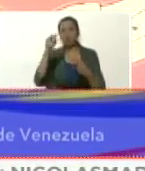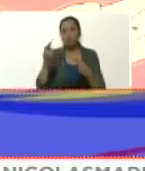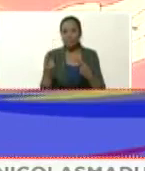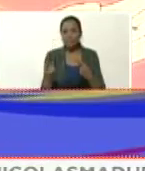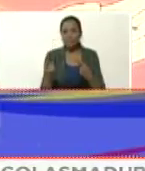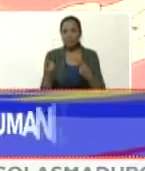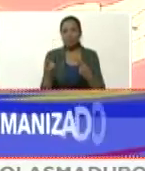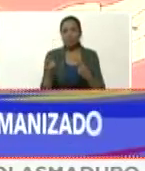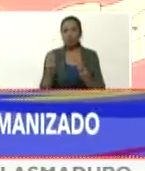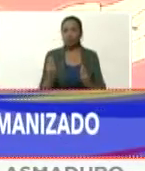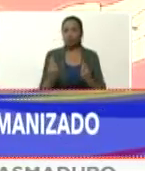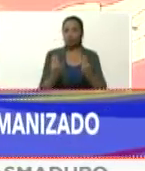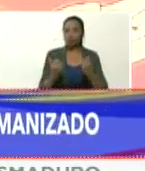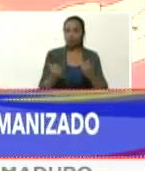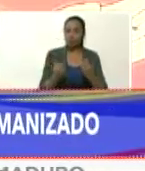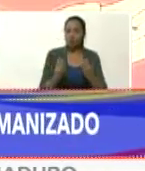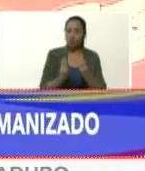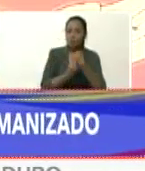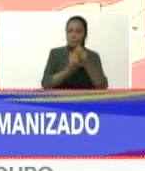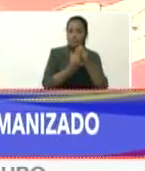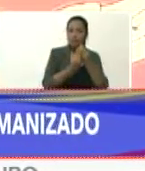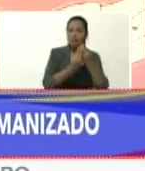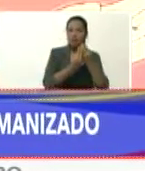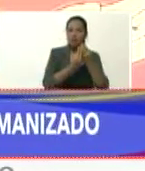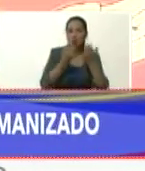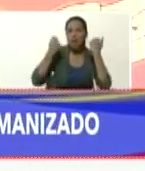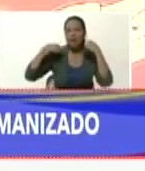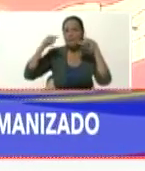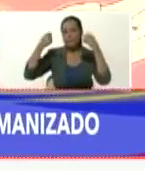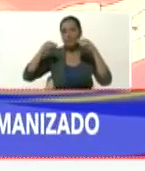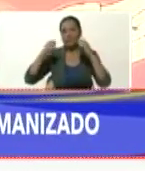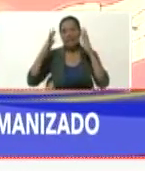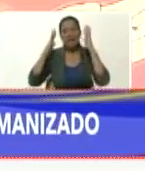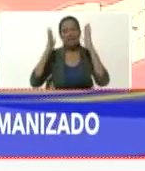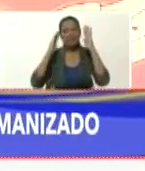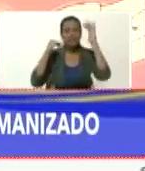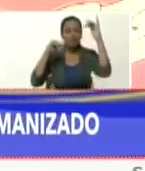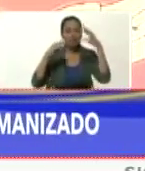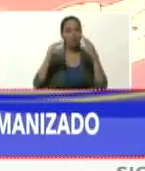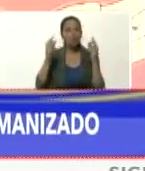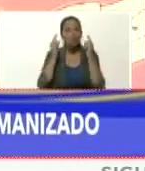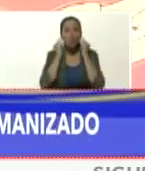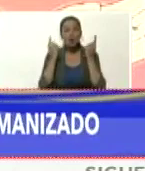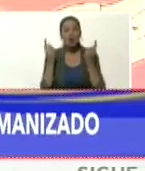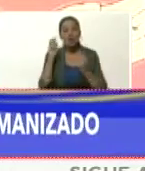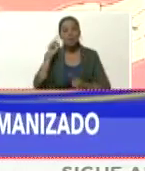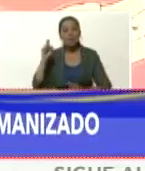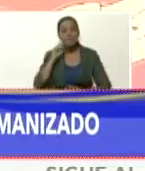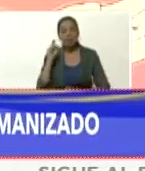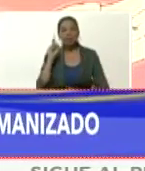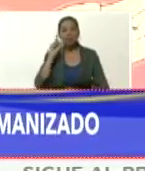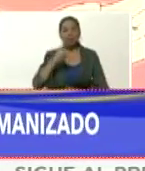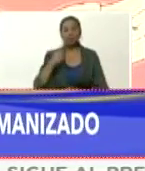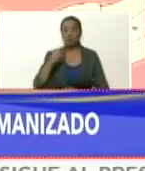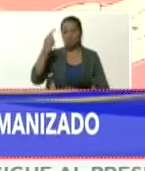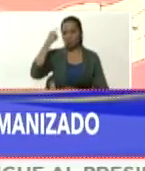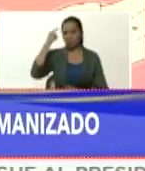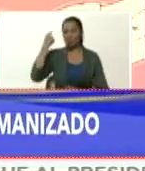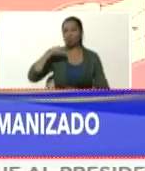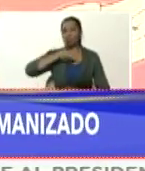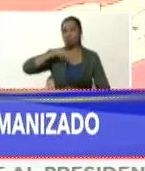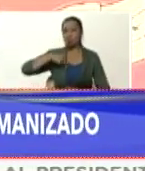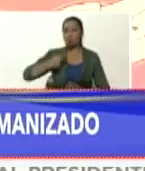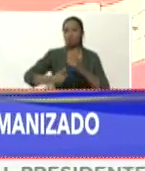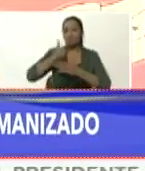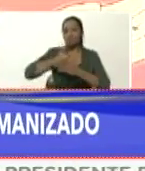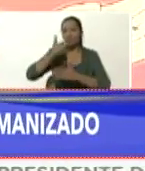el acompañamiento, el entrenamiento, atención mujer embarazada. Yo sé que tenemos que hacer